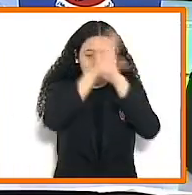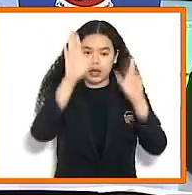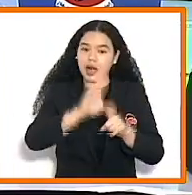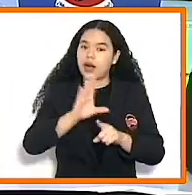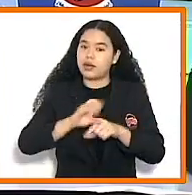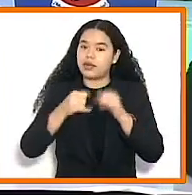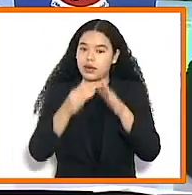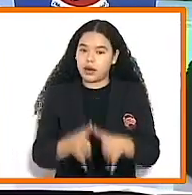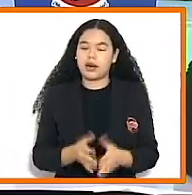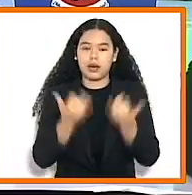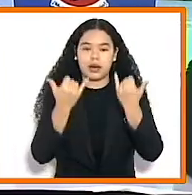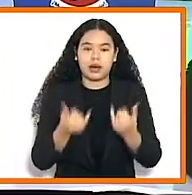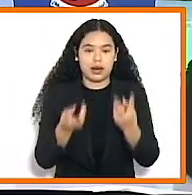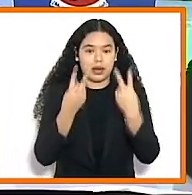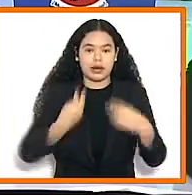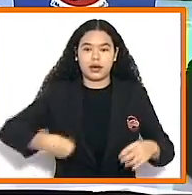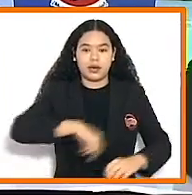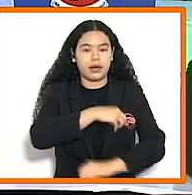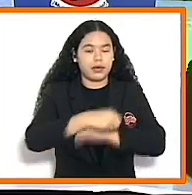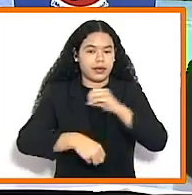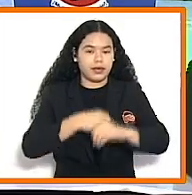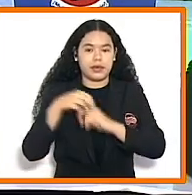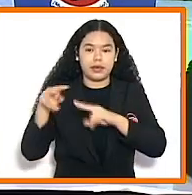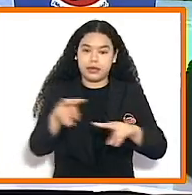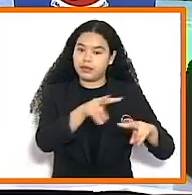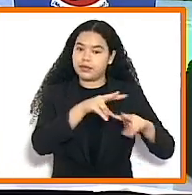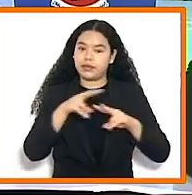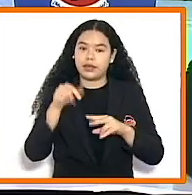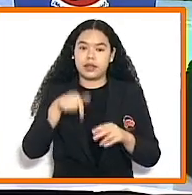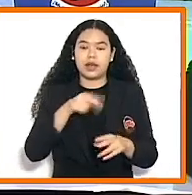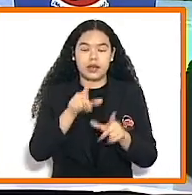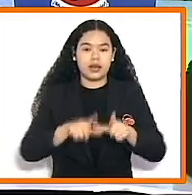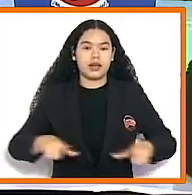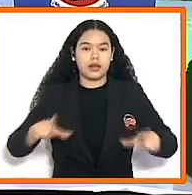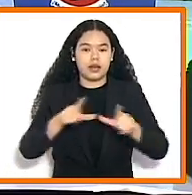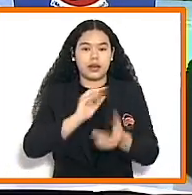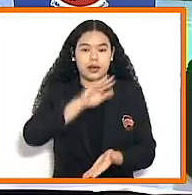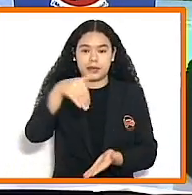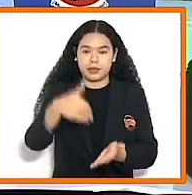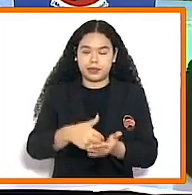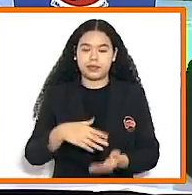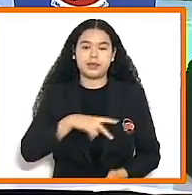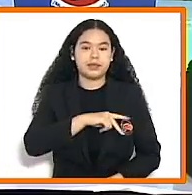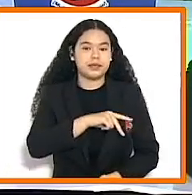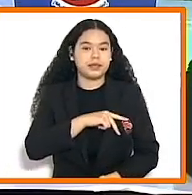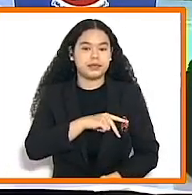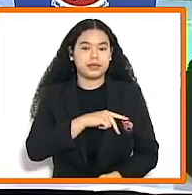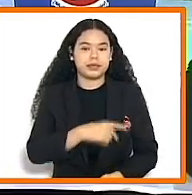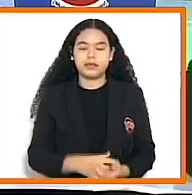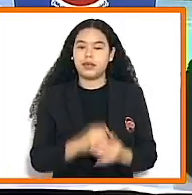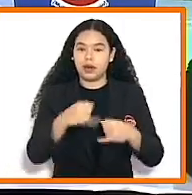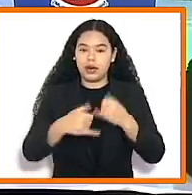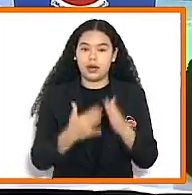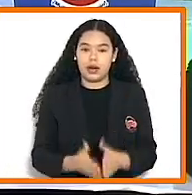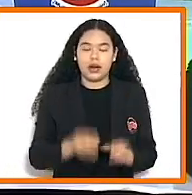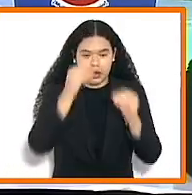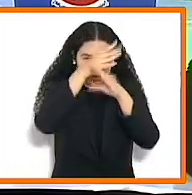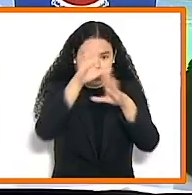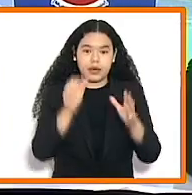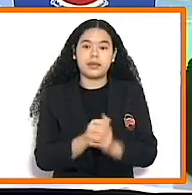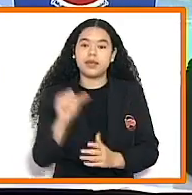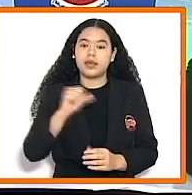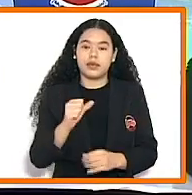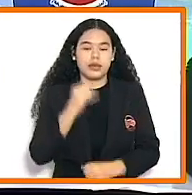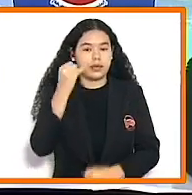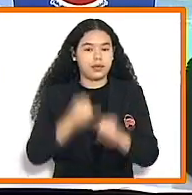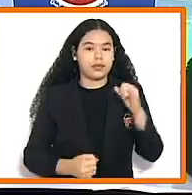que está presenciando nuestro sorteo en vivo, transmitido desde Expo Centro, el Bazar del Sábado. Querido jugador, te comentamos que hoy es